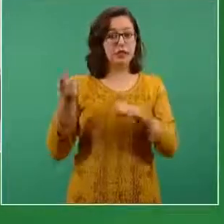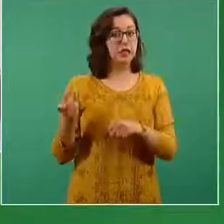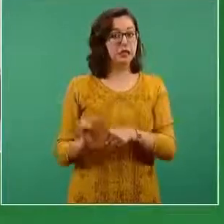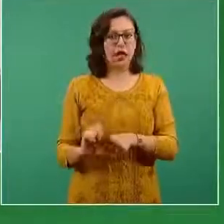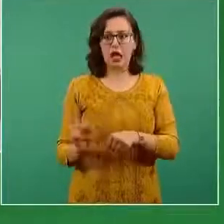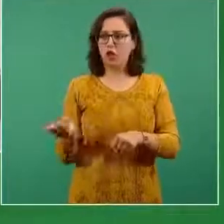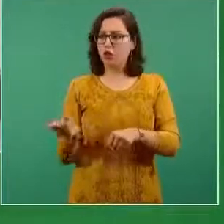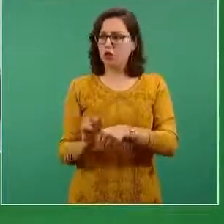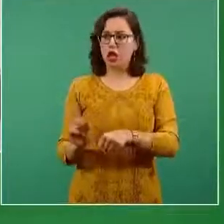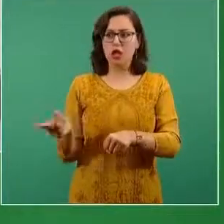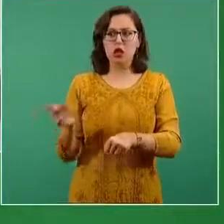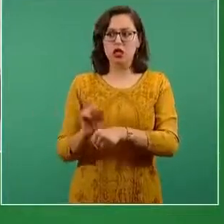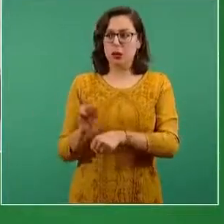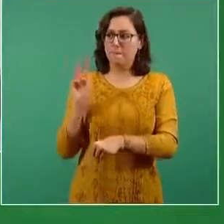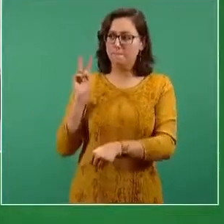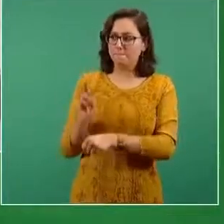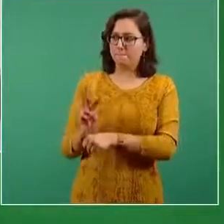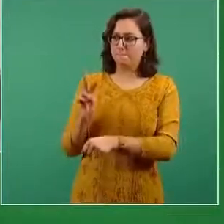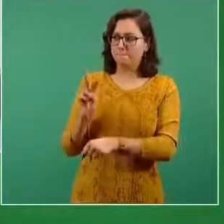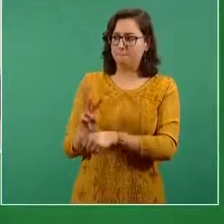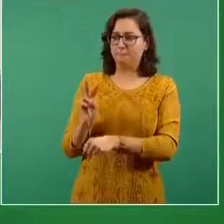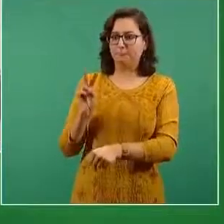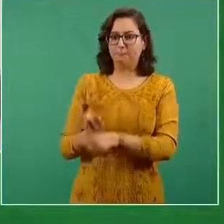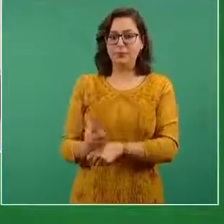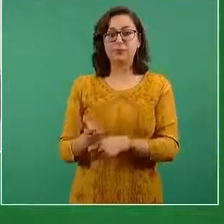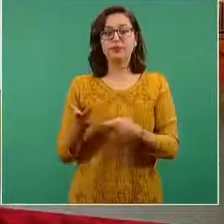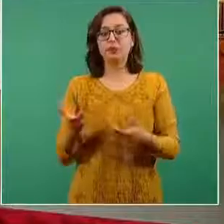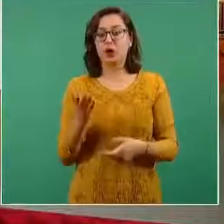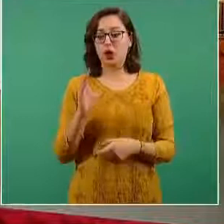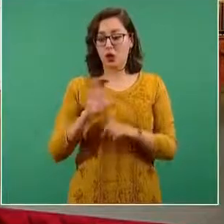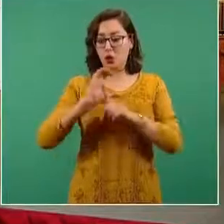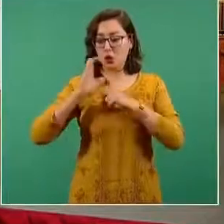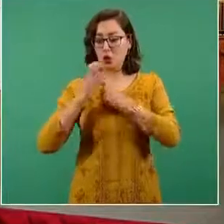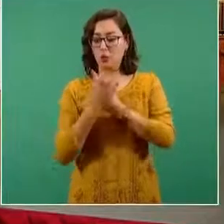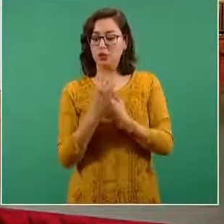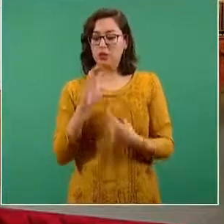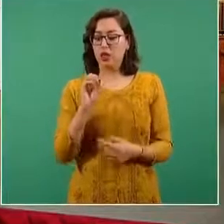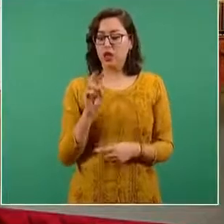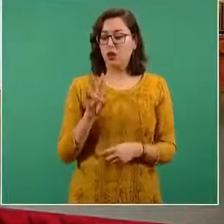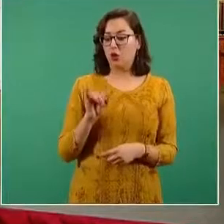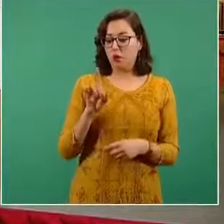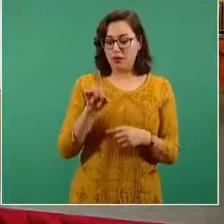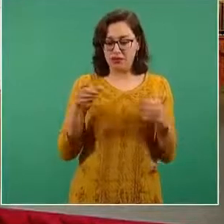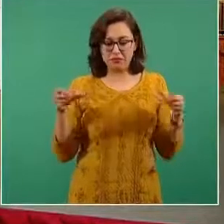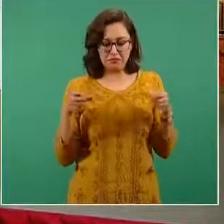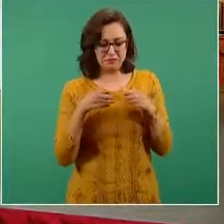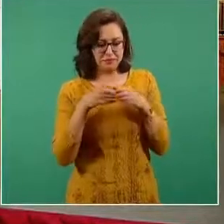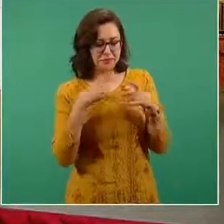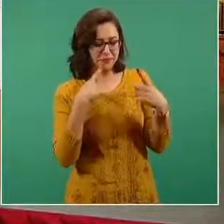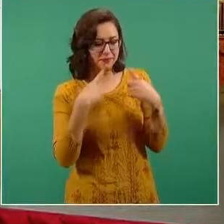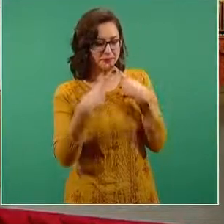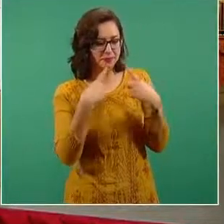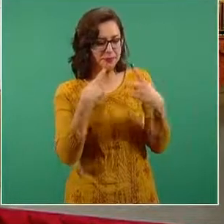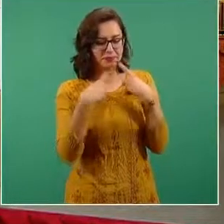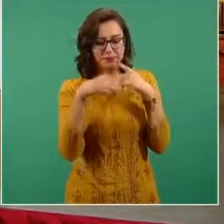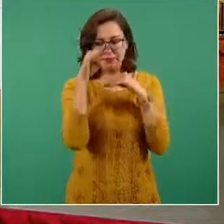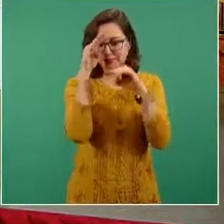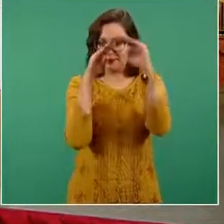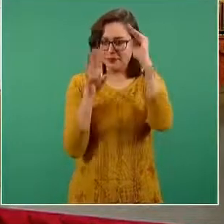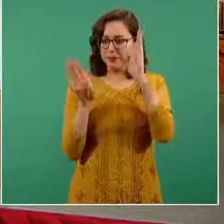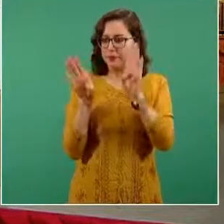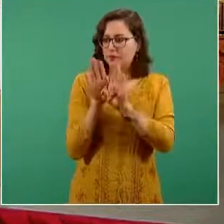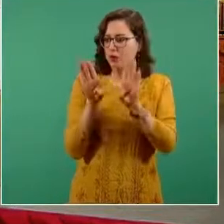días, prácticamente todas las semanas el Comando COVID se reúne y hace un análisis muy detallado